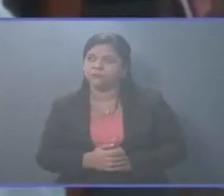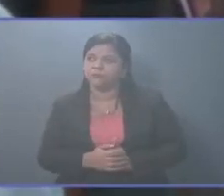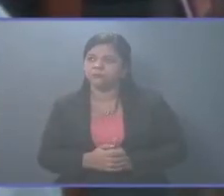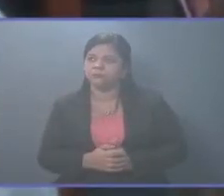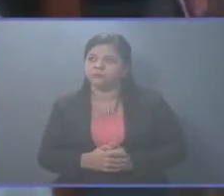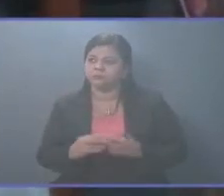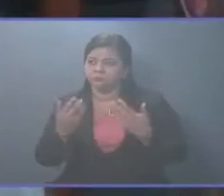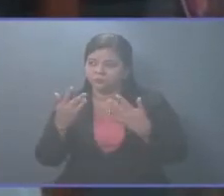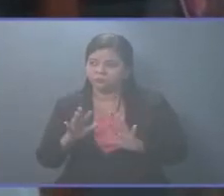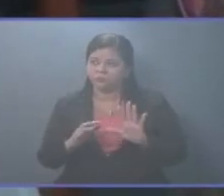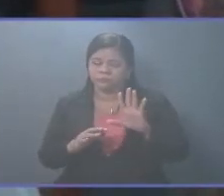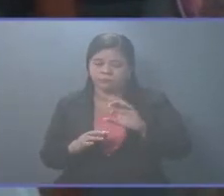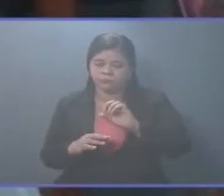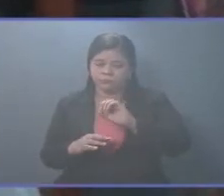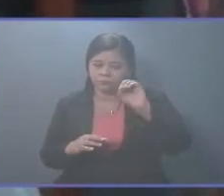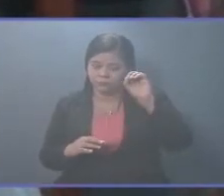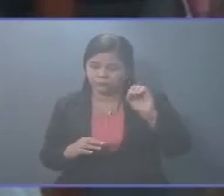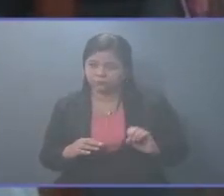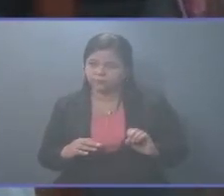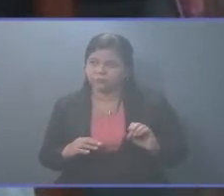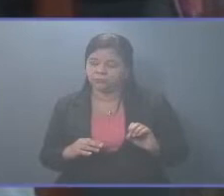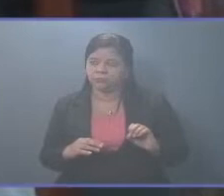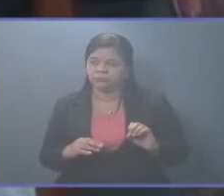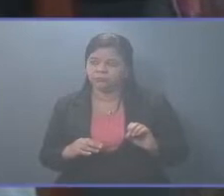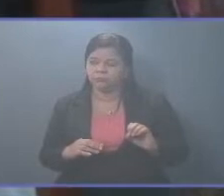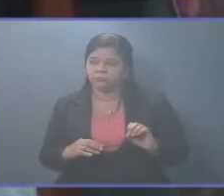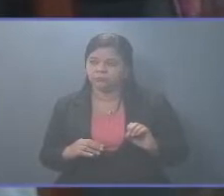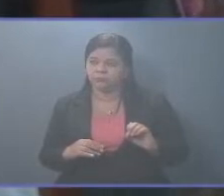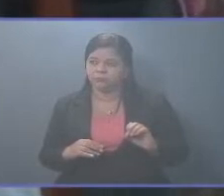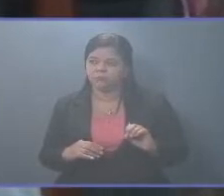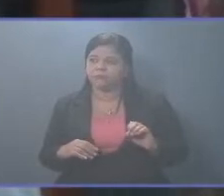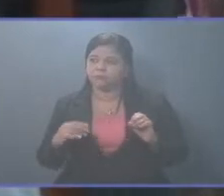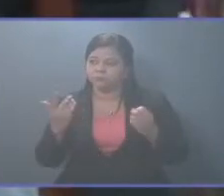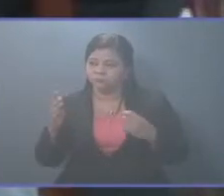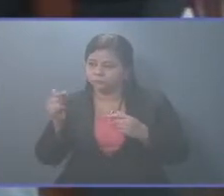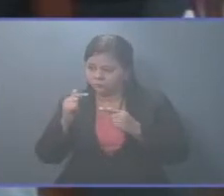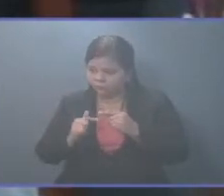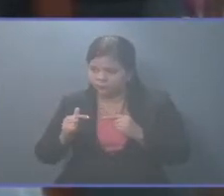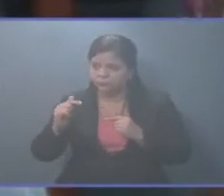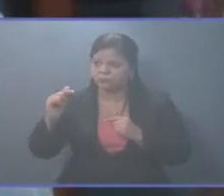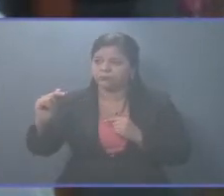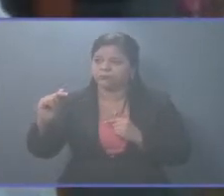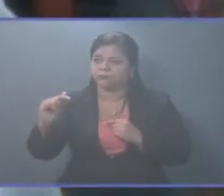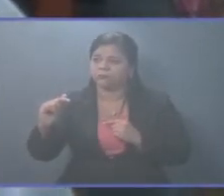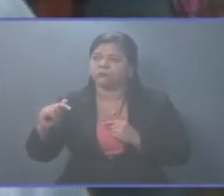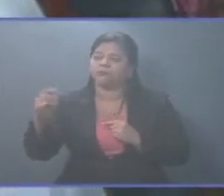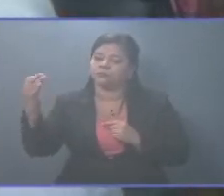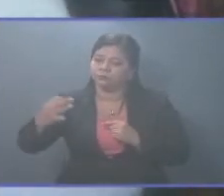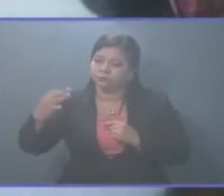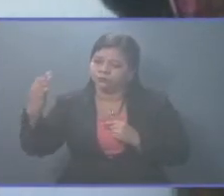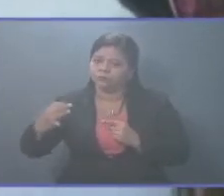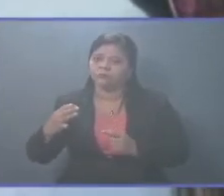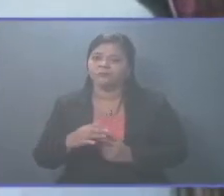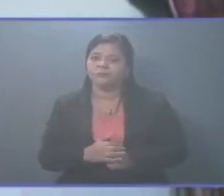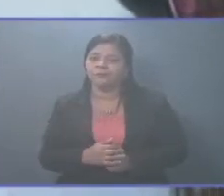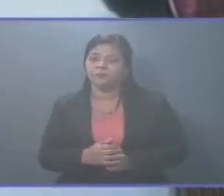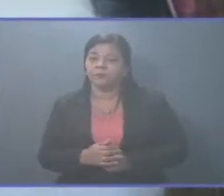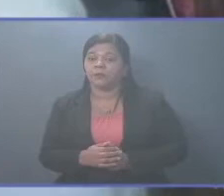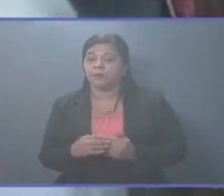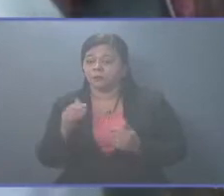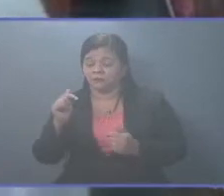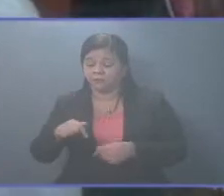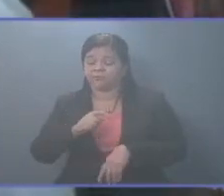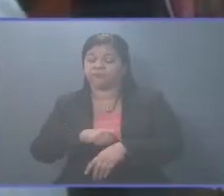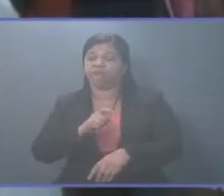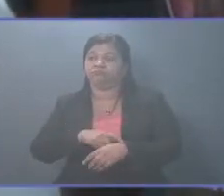ese 50% de inmunidad para arriba, es necesario ante una